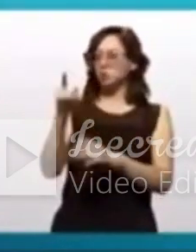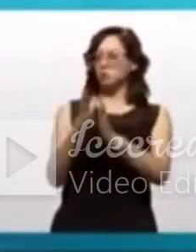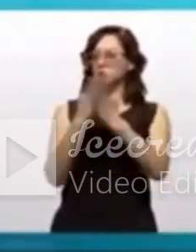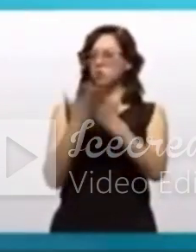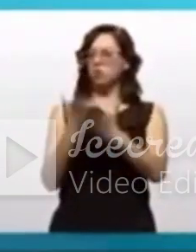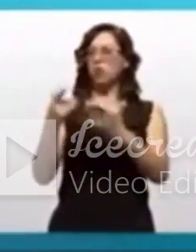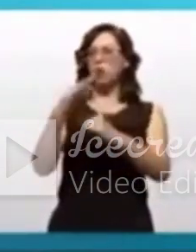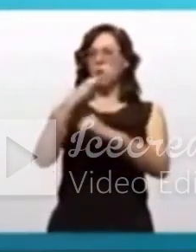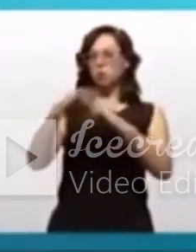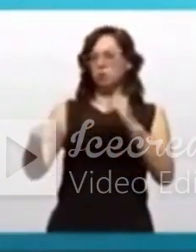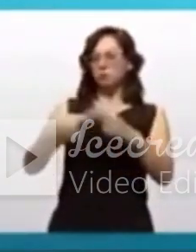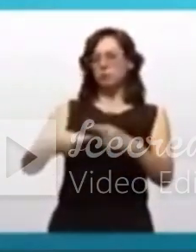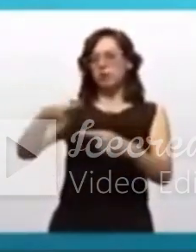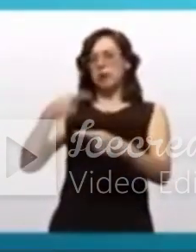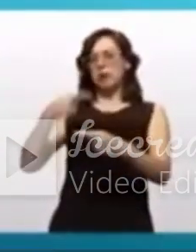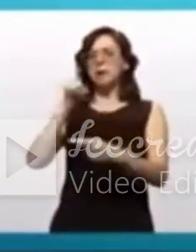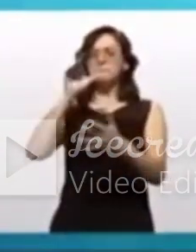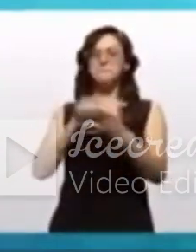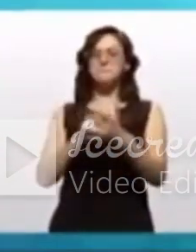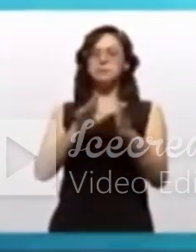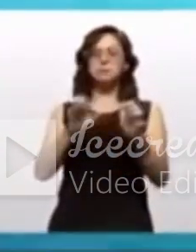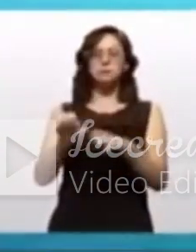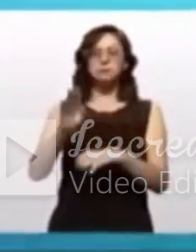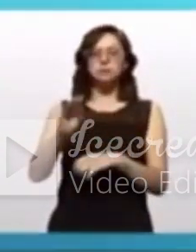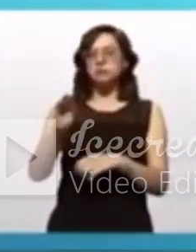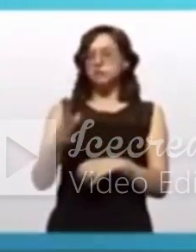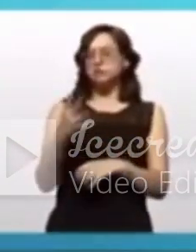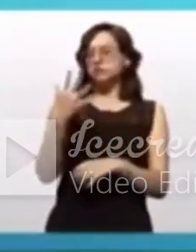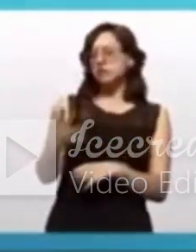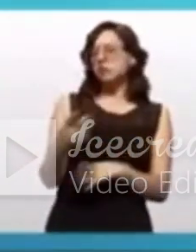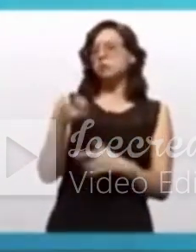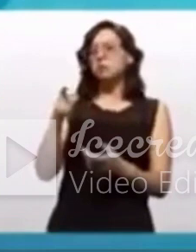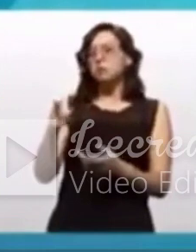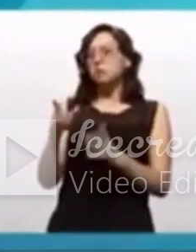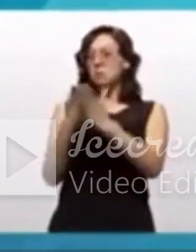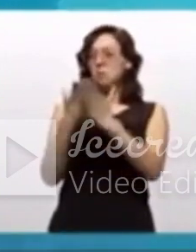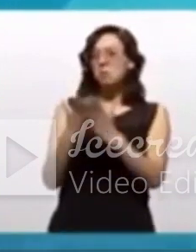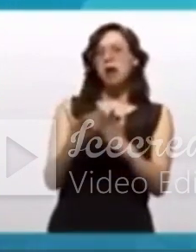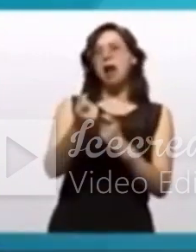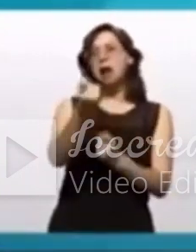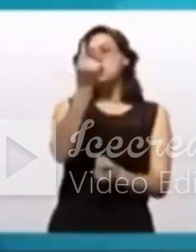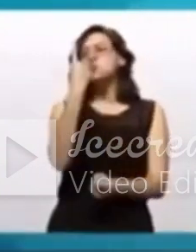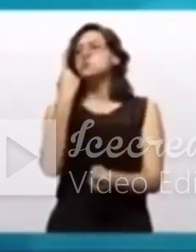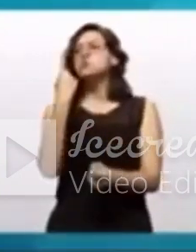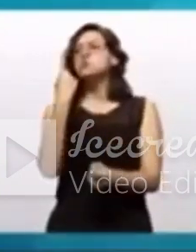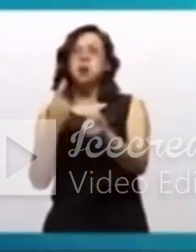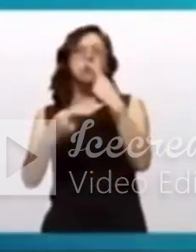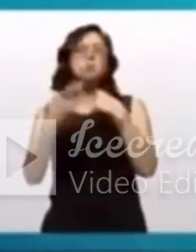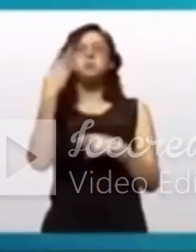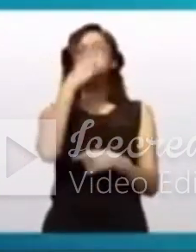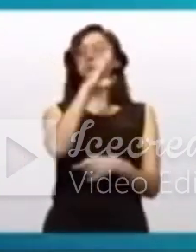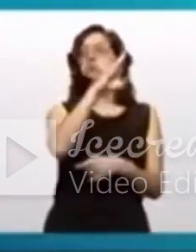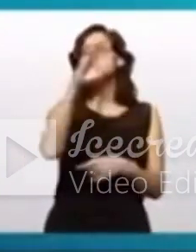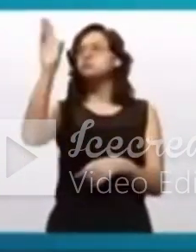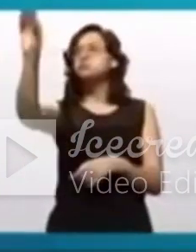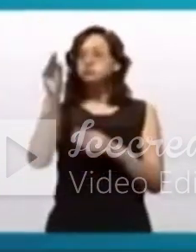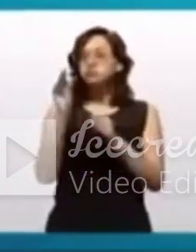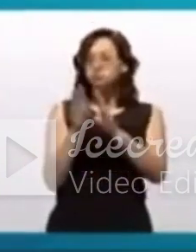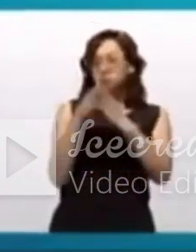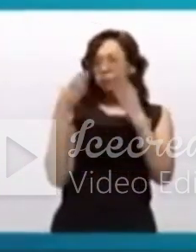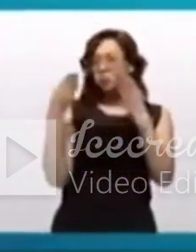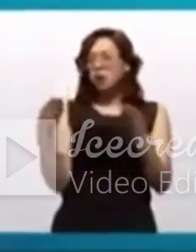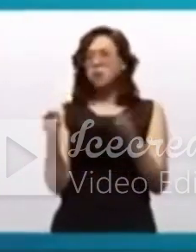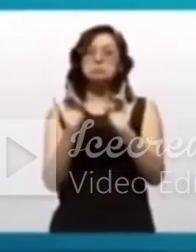en 1985, podíamos acceder solamente a tu trabajo por uno que otro ejemplar aislado en bibliotecas públicas o